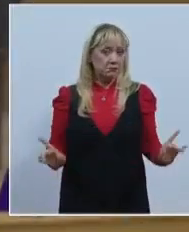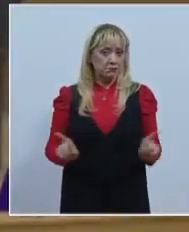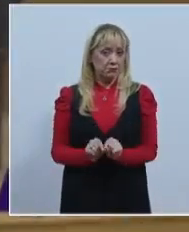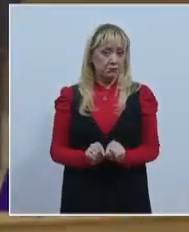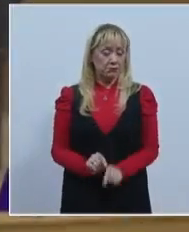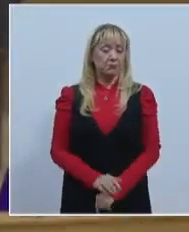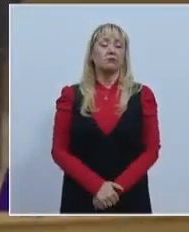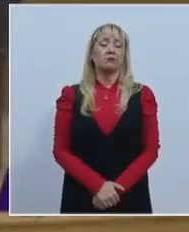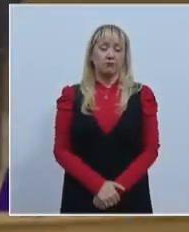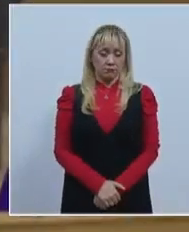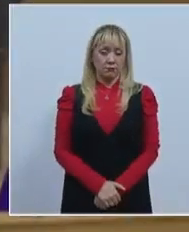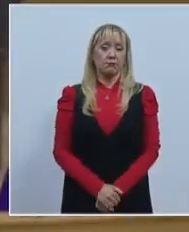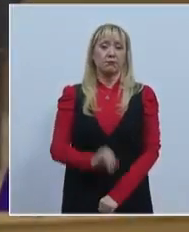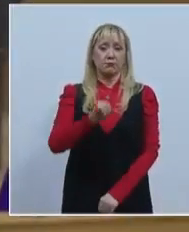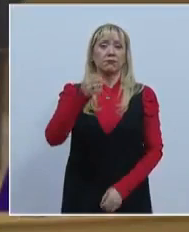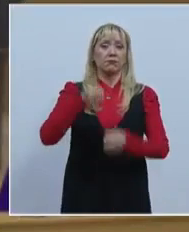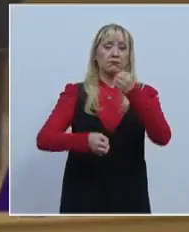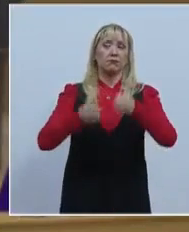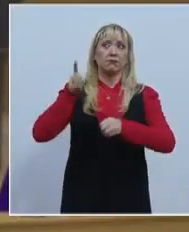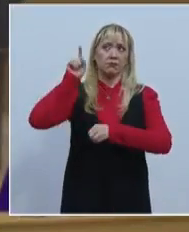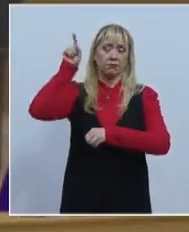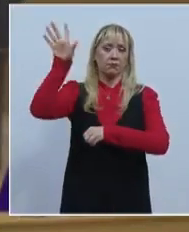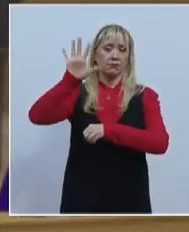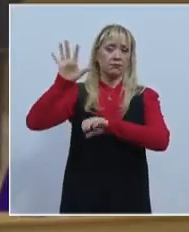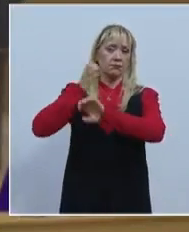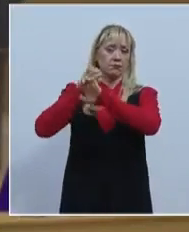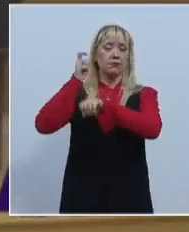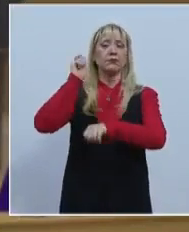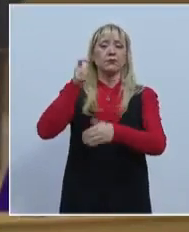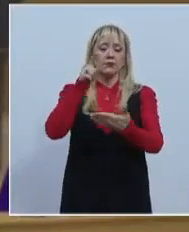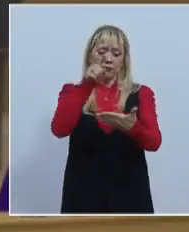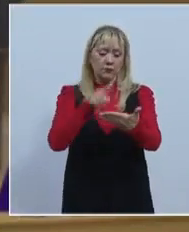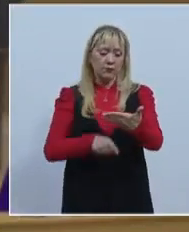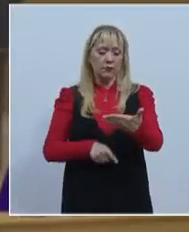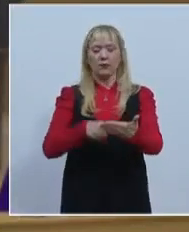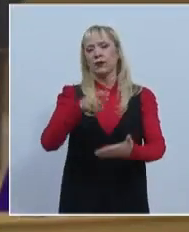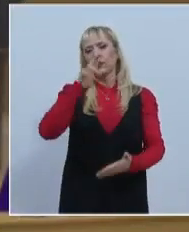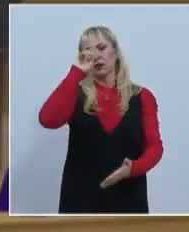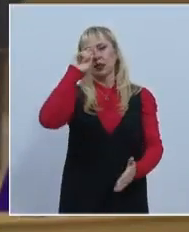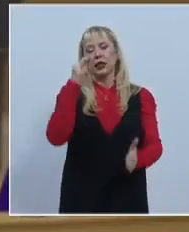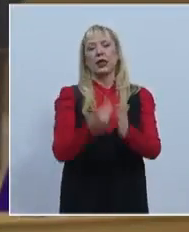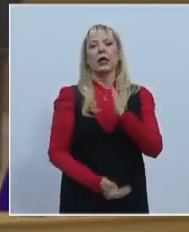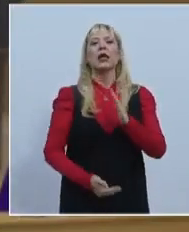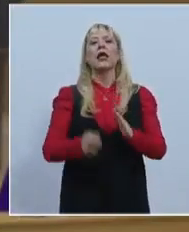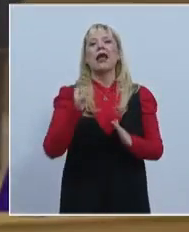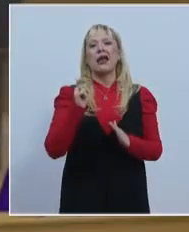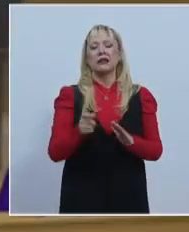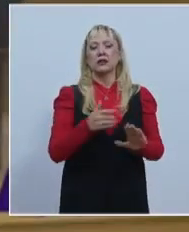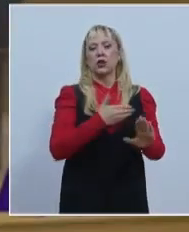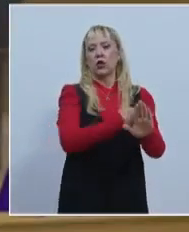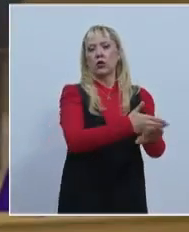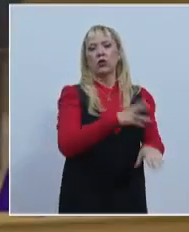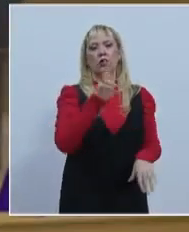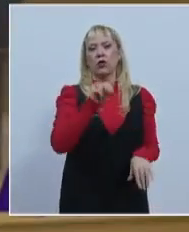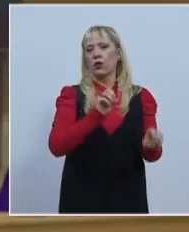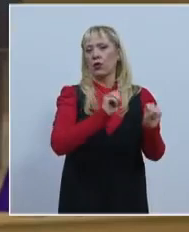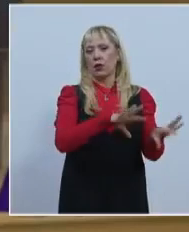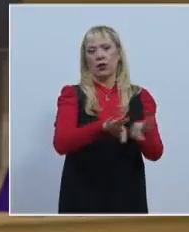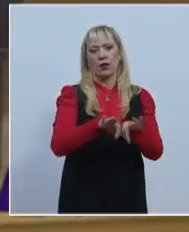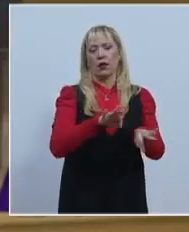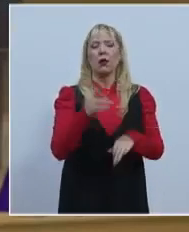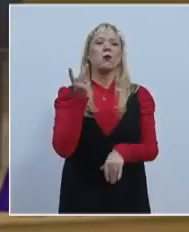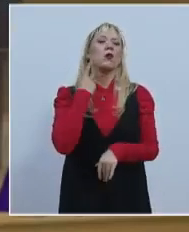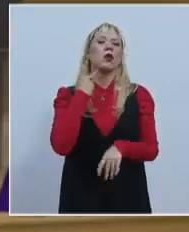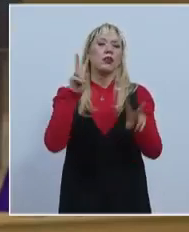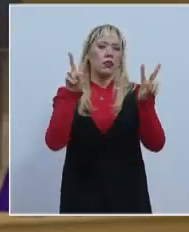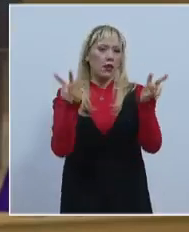Fue correcta la determinación del tribunal local de tener por actualizada la violencia política, pero no en razón de género, porque conforme a la metodología